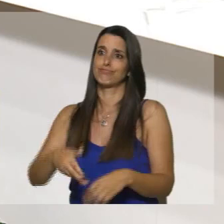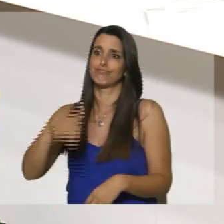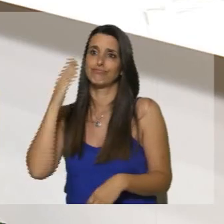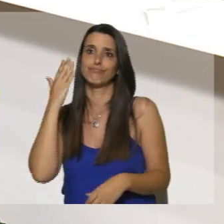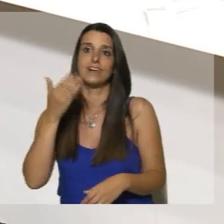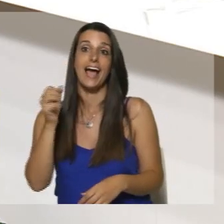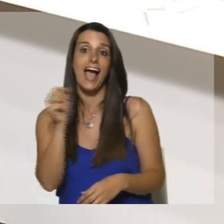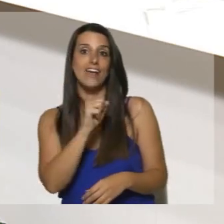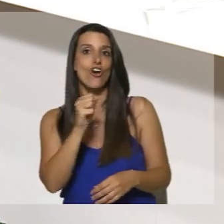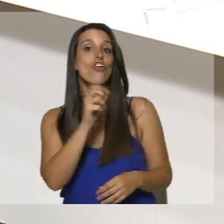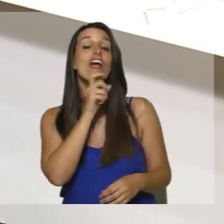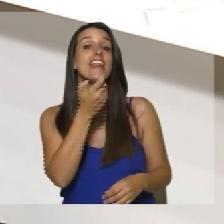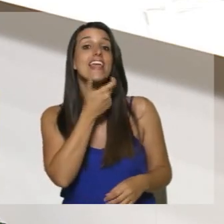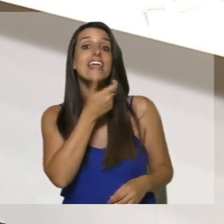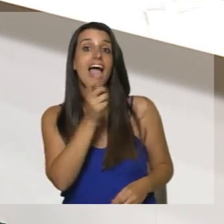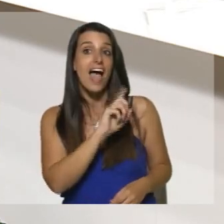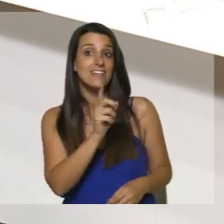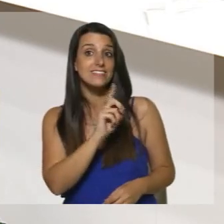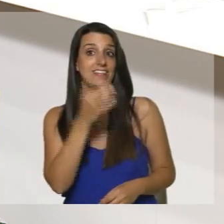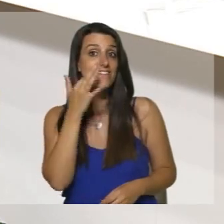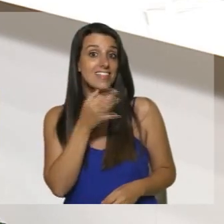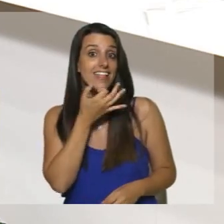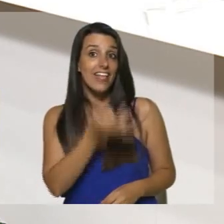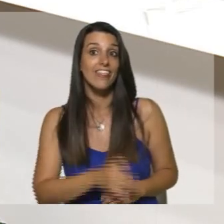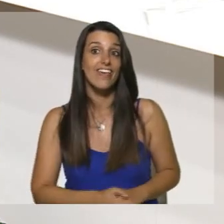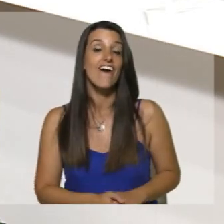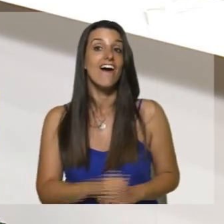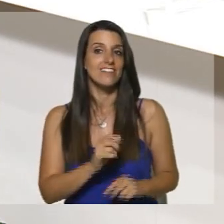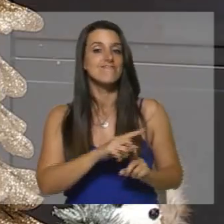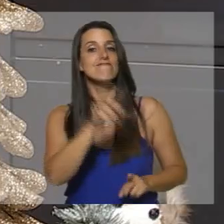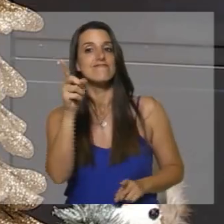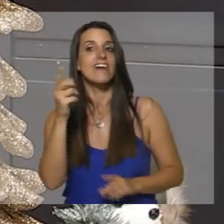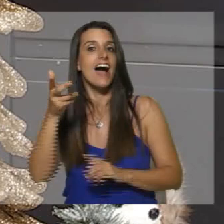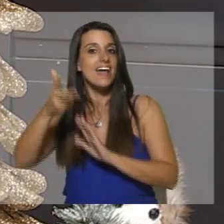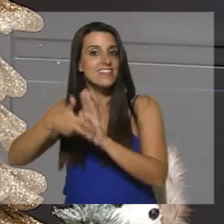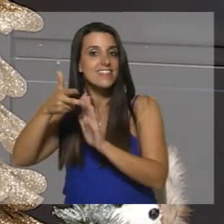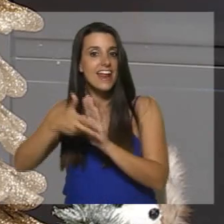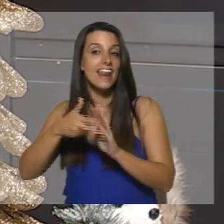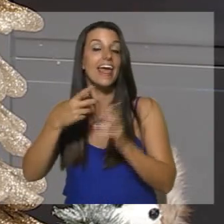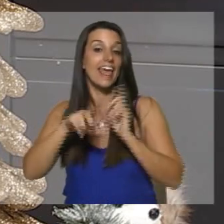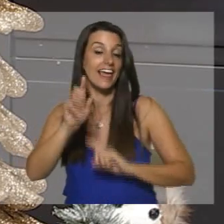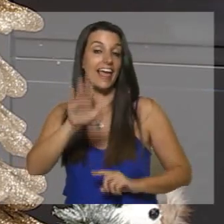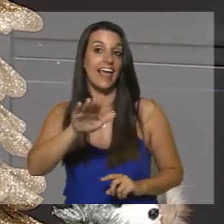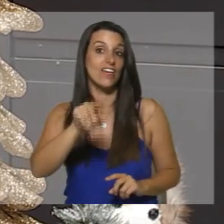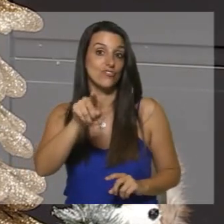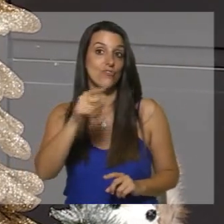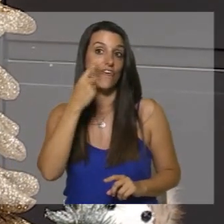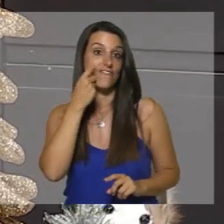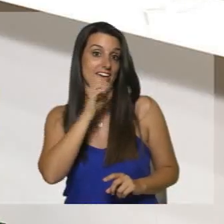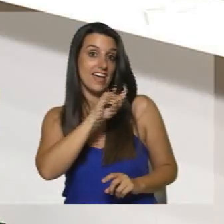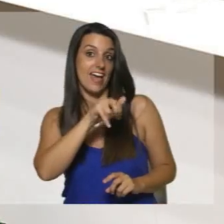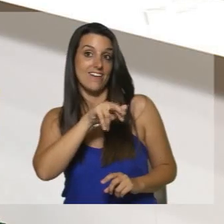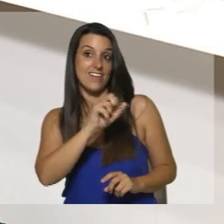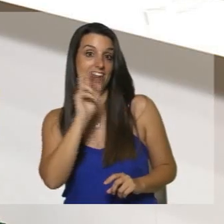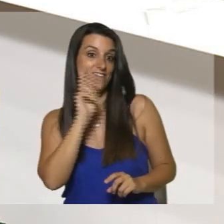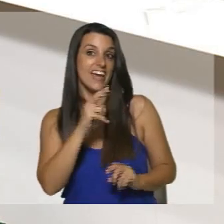montón de gente. No te rías, Javier. Javier, de verdad te la digo. La próxima vez vamos a llevar a Javier a que vaya a tocar es el subte. Es que tenemos que Fati, ir al subte. Por favor, te pido. Vos lo ves a Javier tocando. Yo